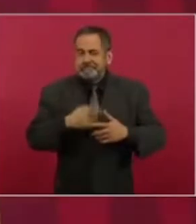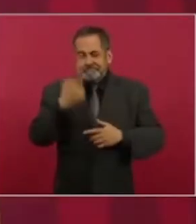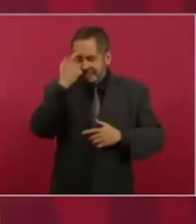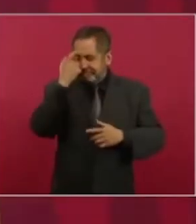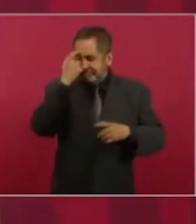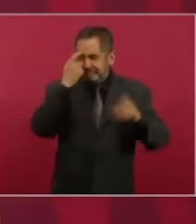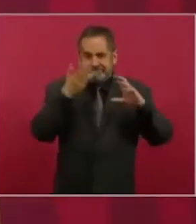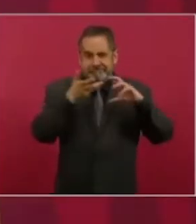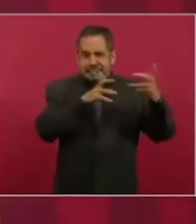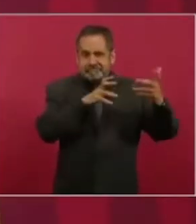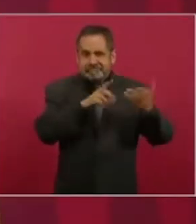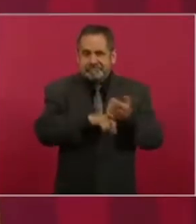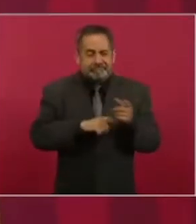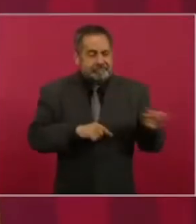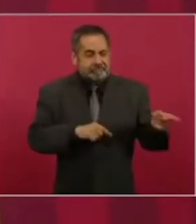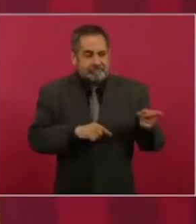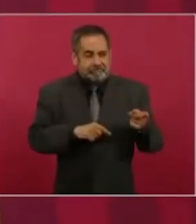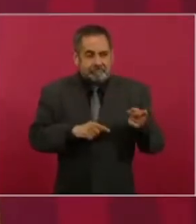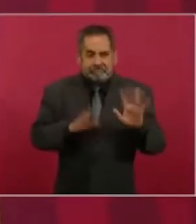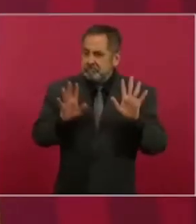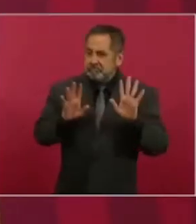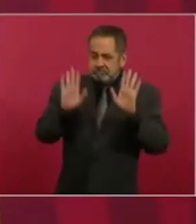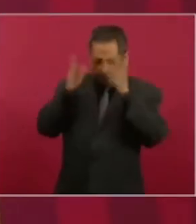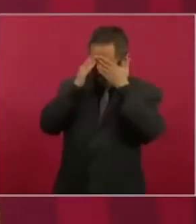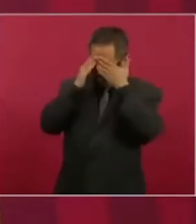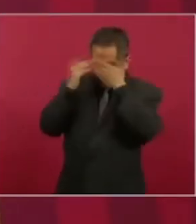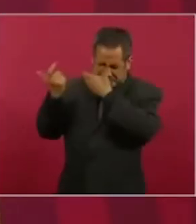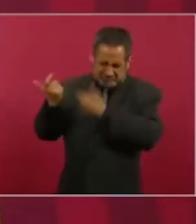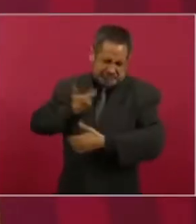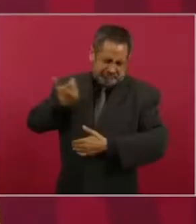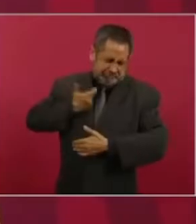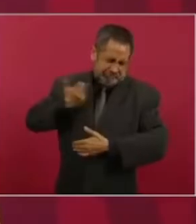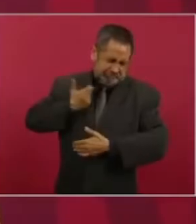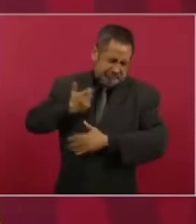trastorna, obnubila a la gente.